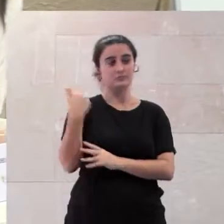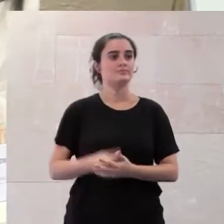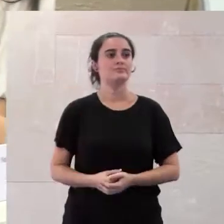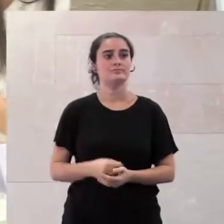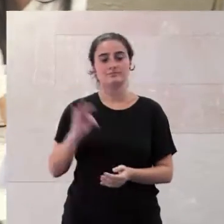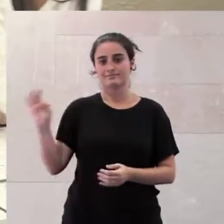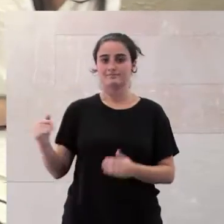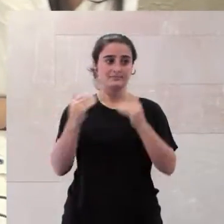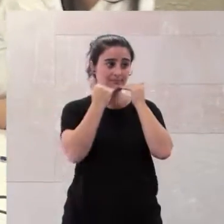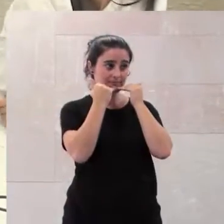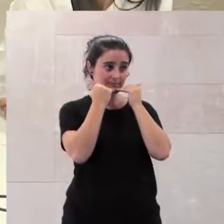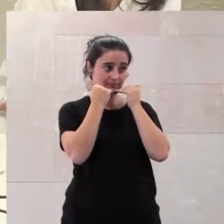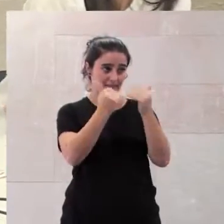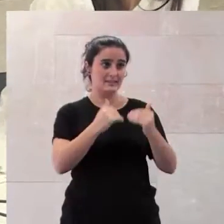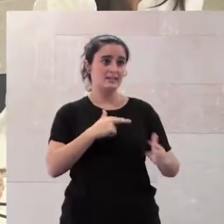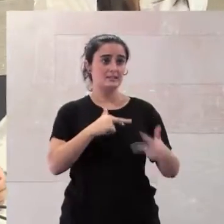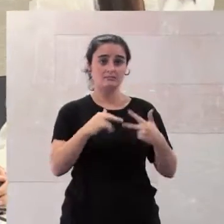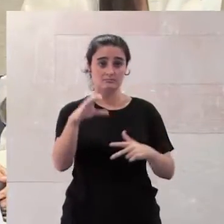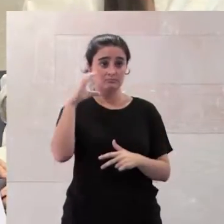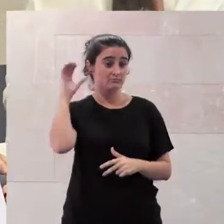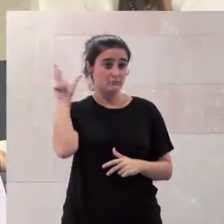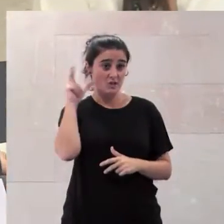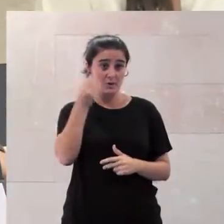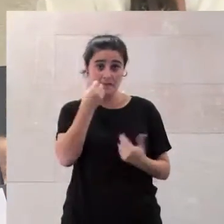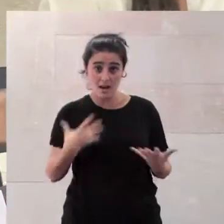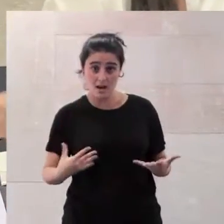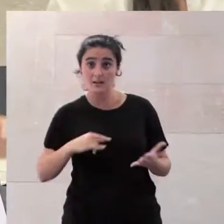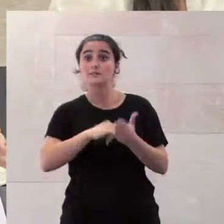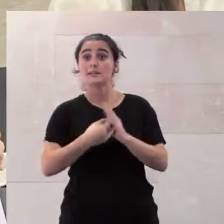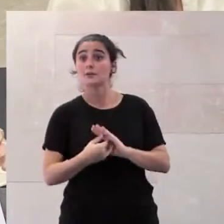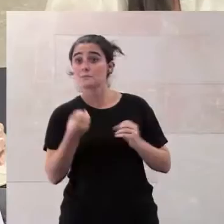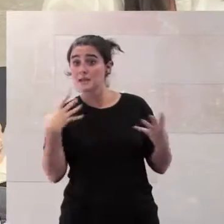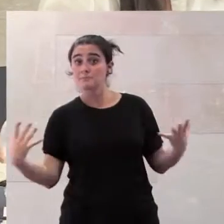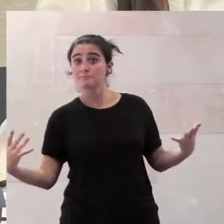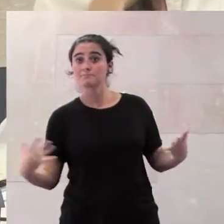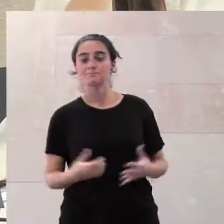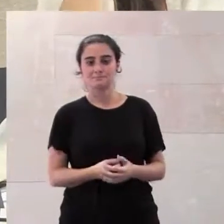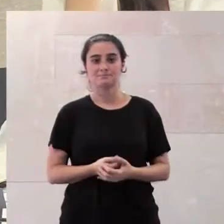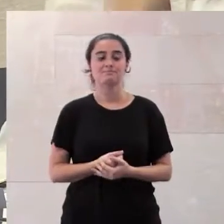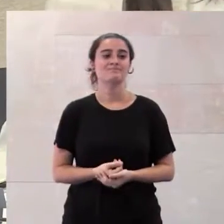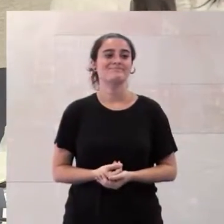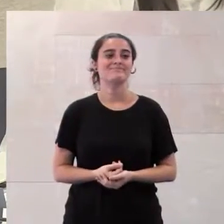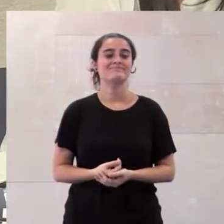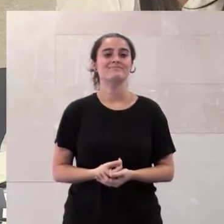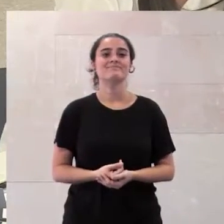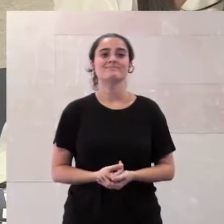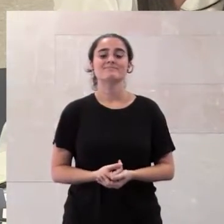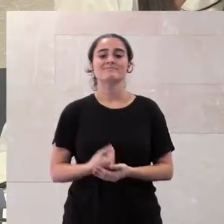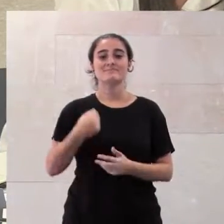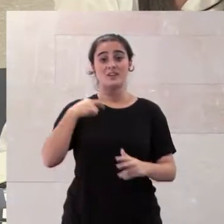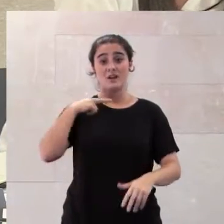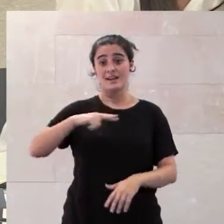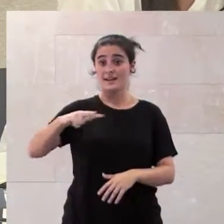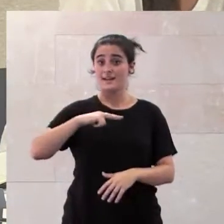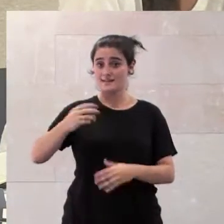Vale, bueno, más que ricasco, ¿ondo entzuten da? Teknikoak eta horti, bai, listo. Vale, bueno, nik erderaz